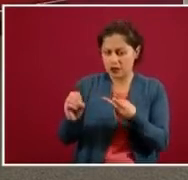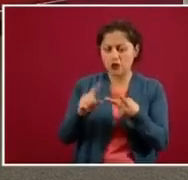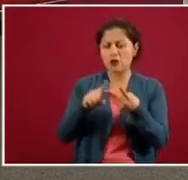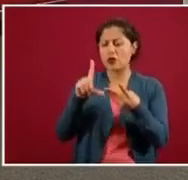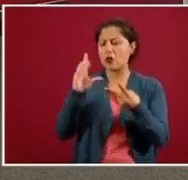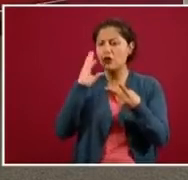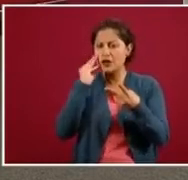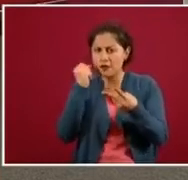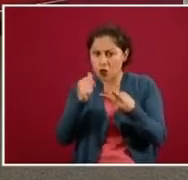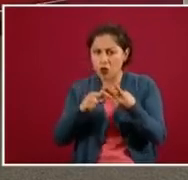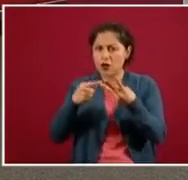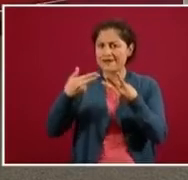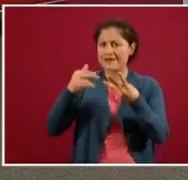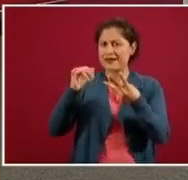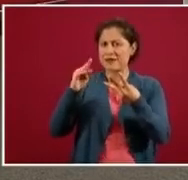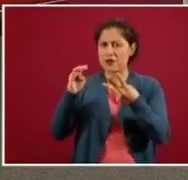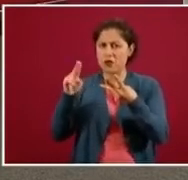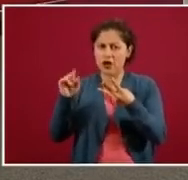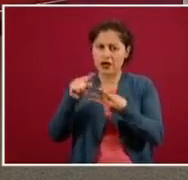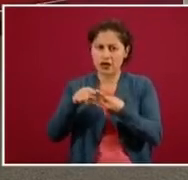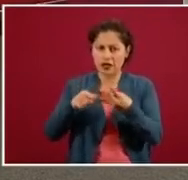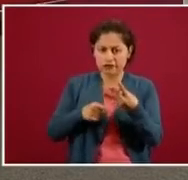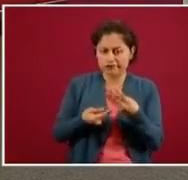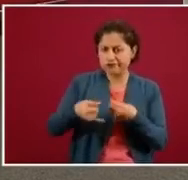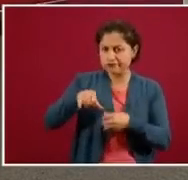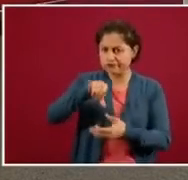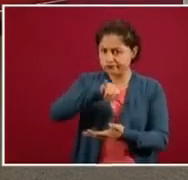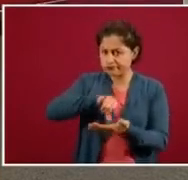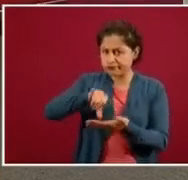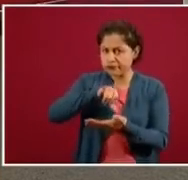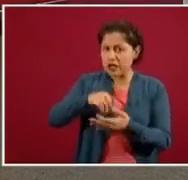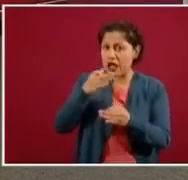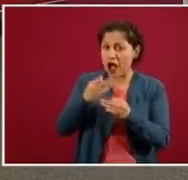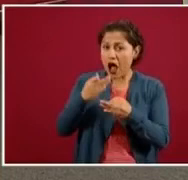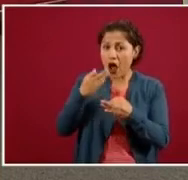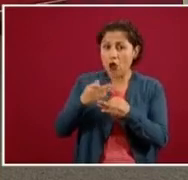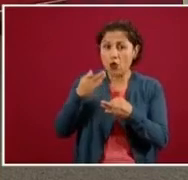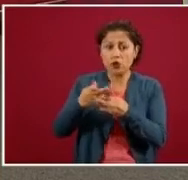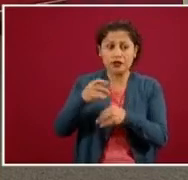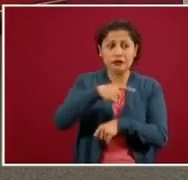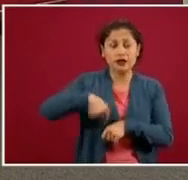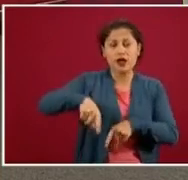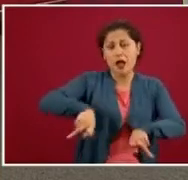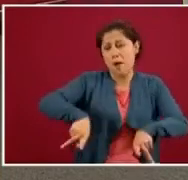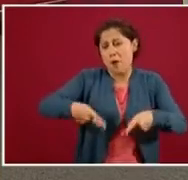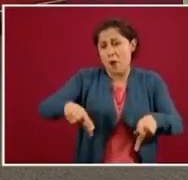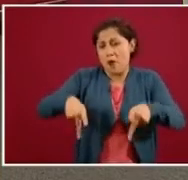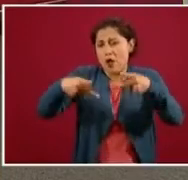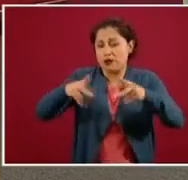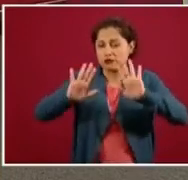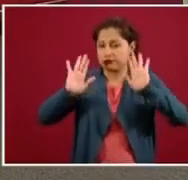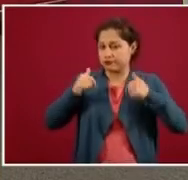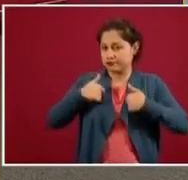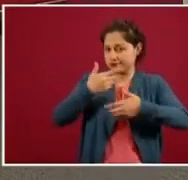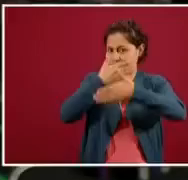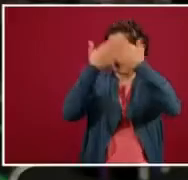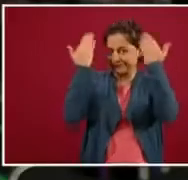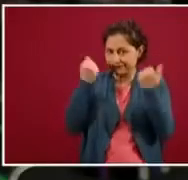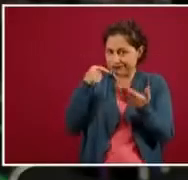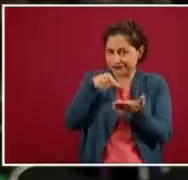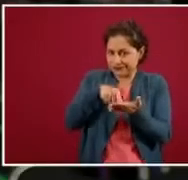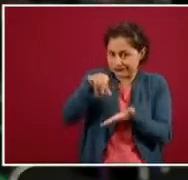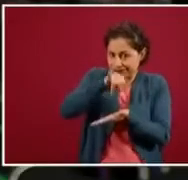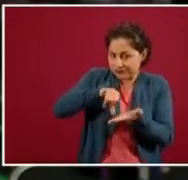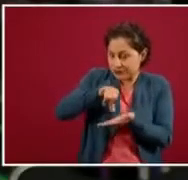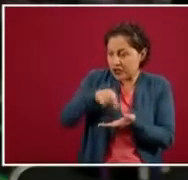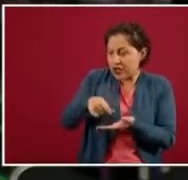Y se está vendiendo, pero a granel, no sé, digo, no está comprobado científicamente, no lo sé, pero es válido